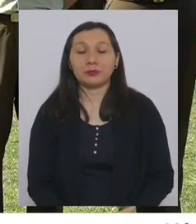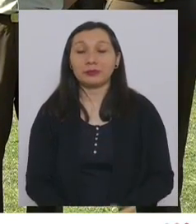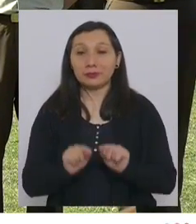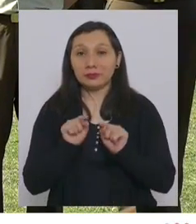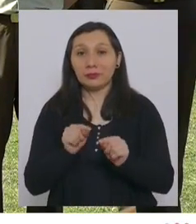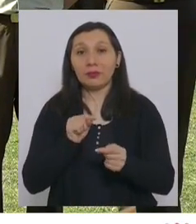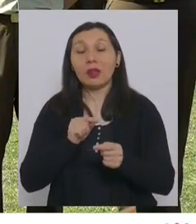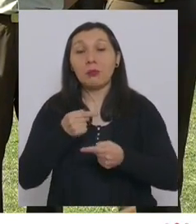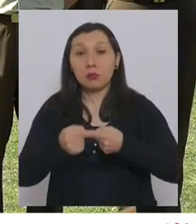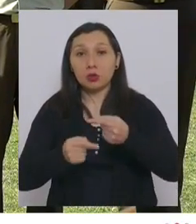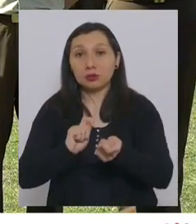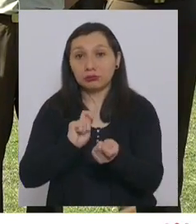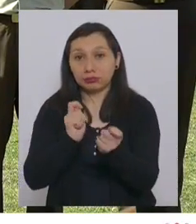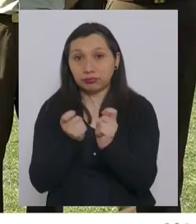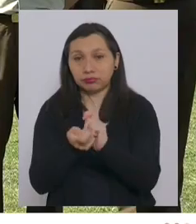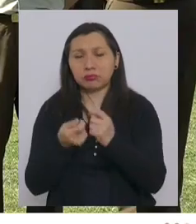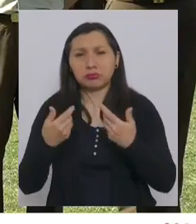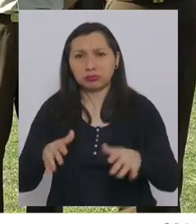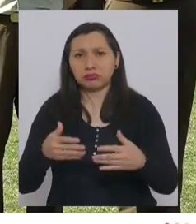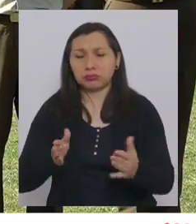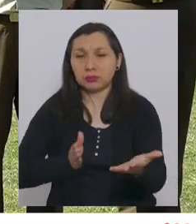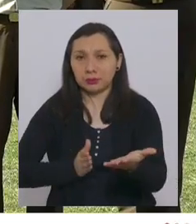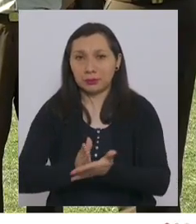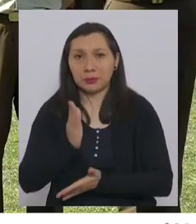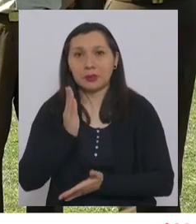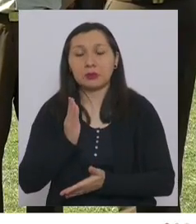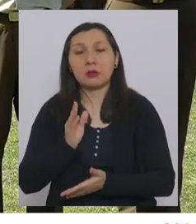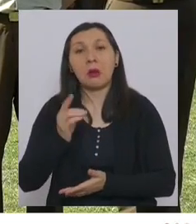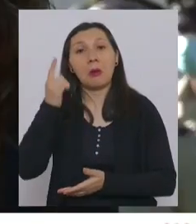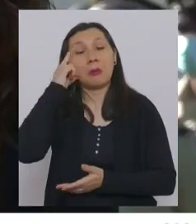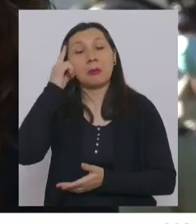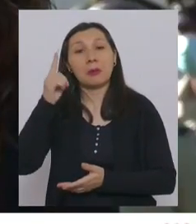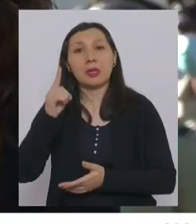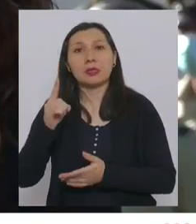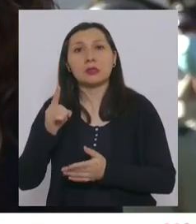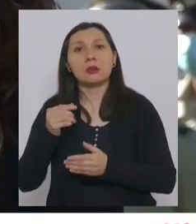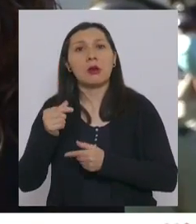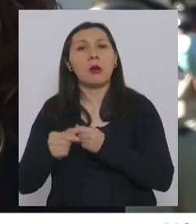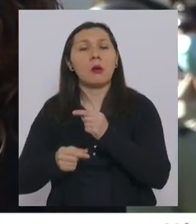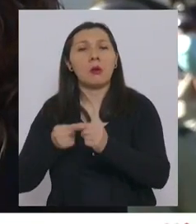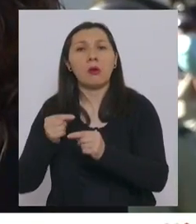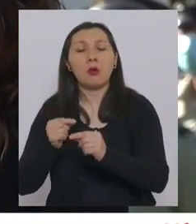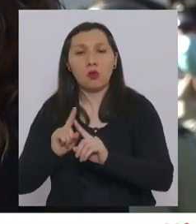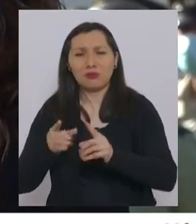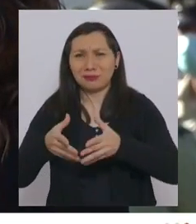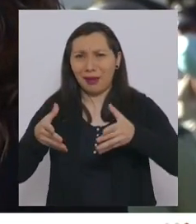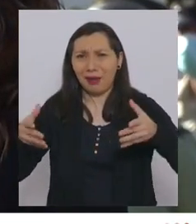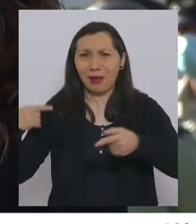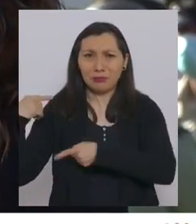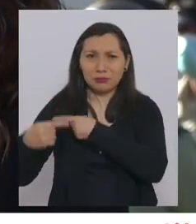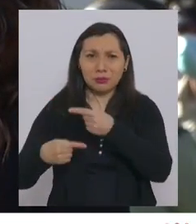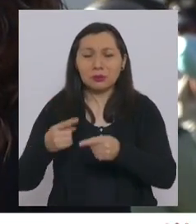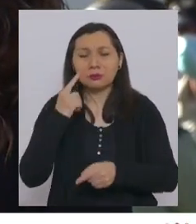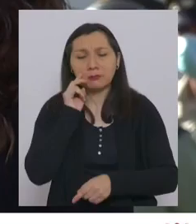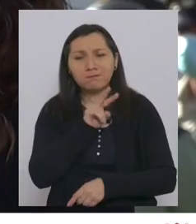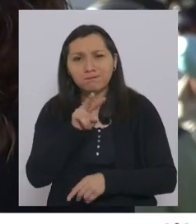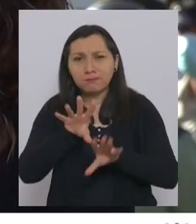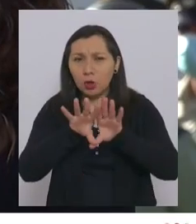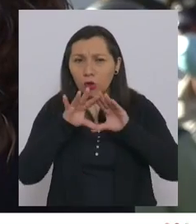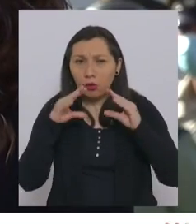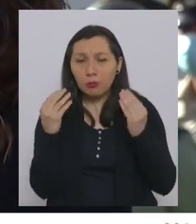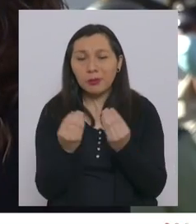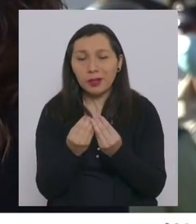Este proceso de reforma ya está en plena marcha. Esto no es una sola ley, esto es un proceso amplio porque tiene una mirada